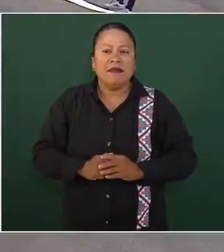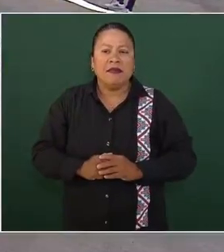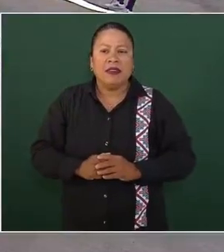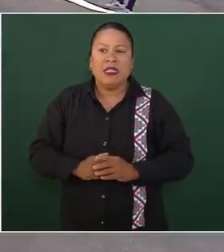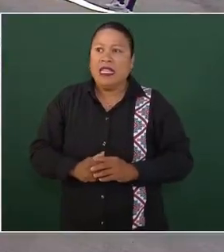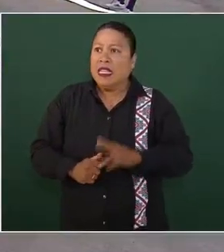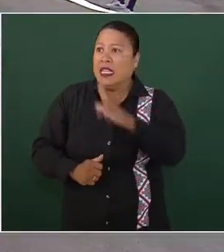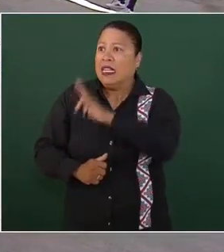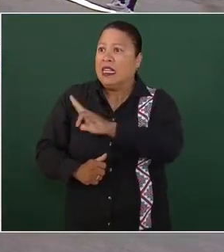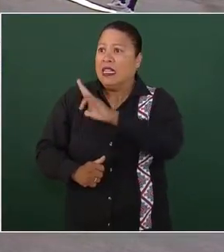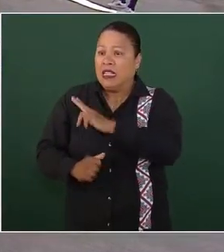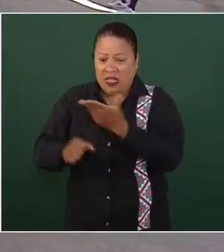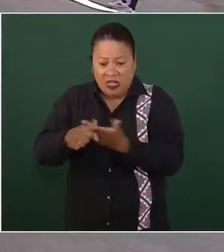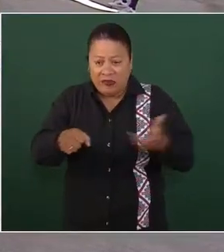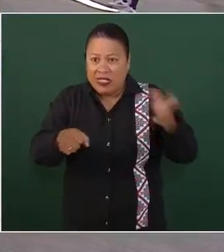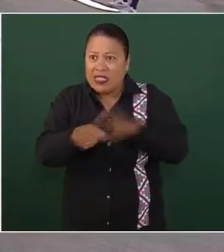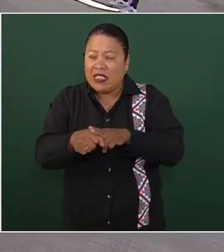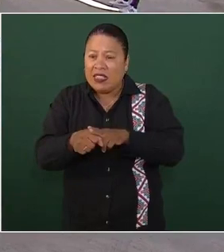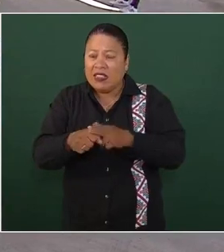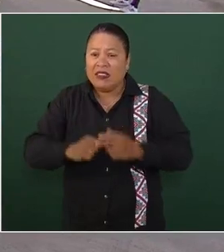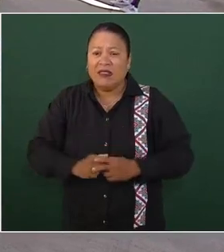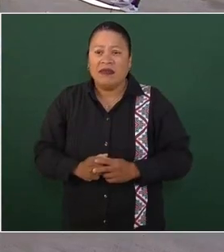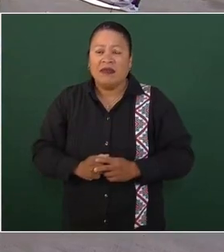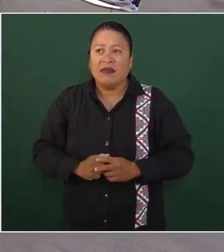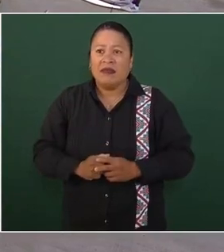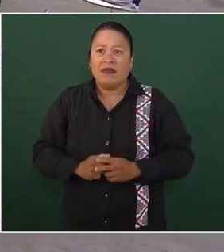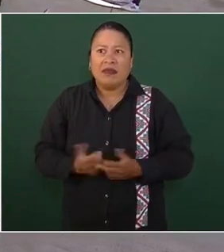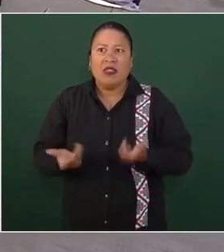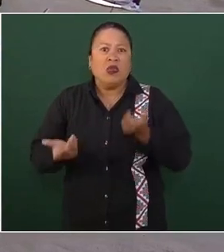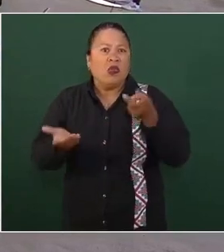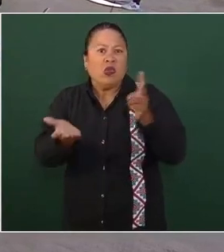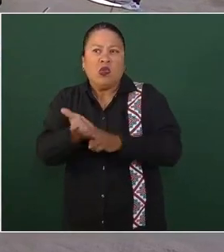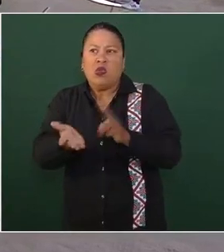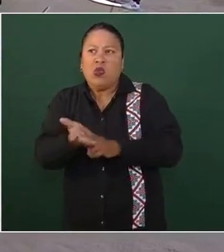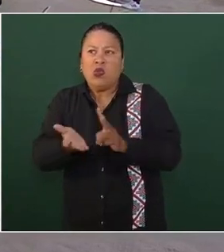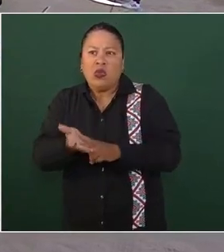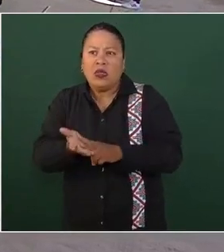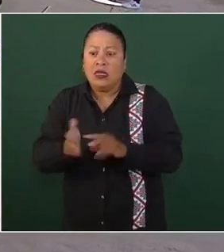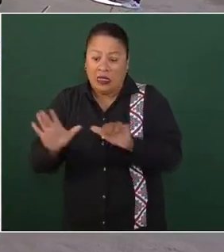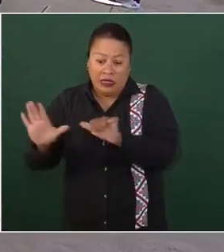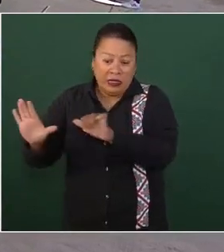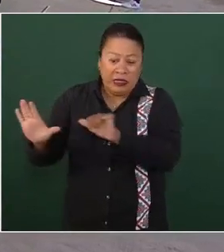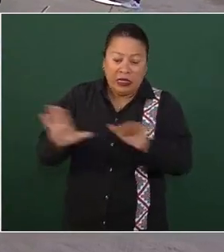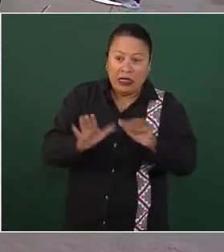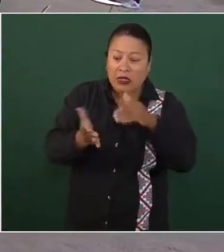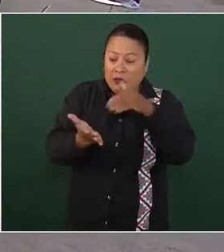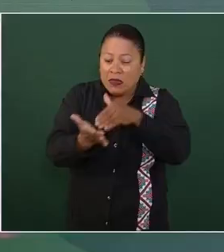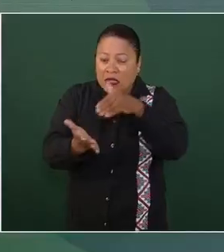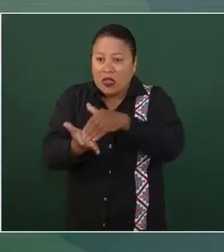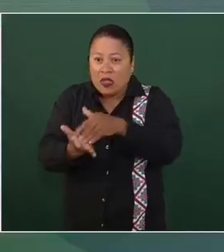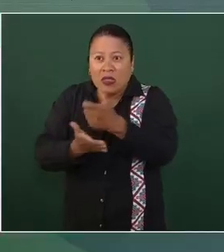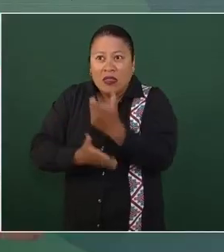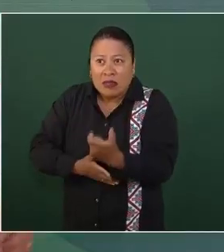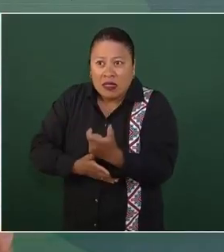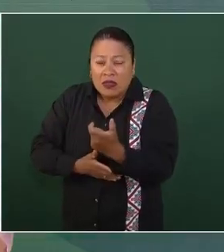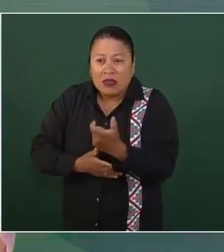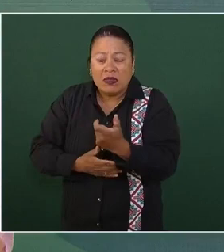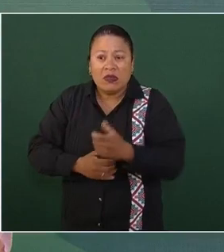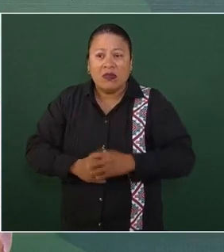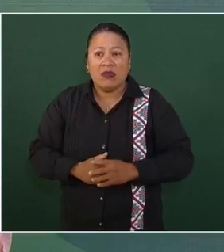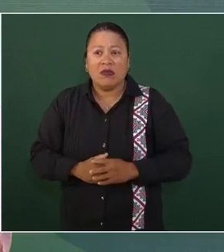rentarles un hospital que cuesta 600 millones de pesos